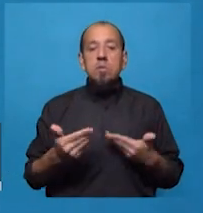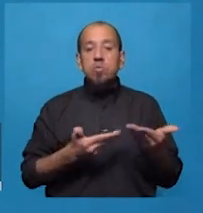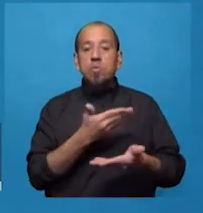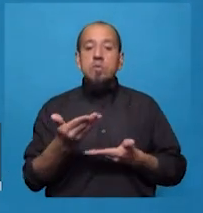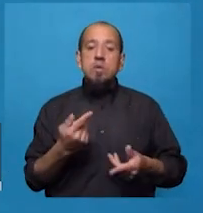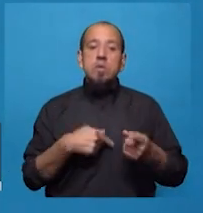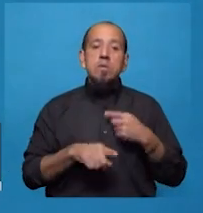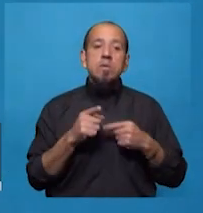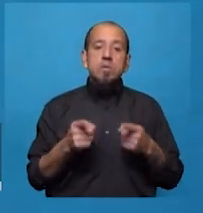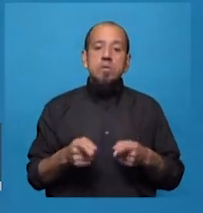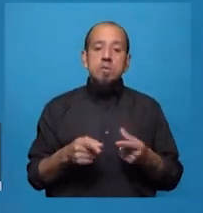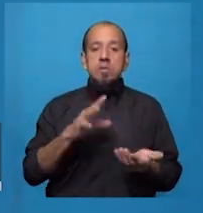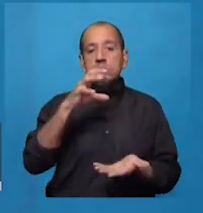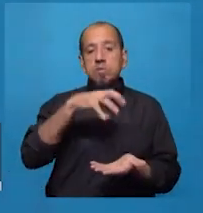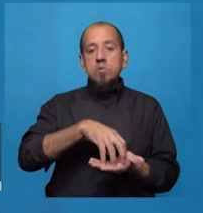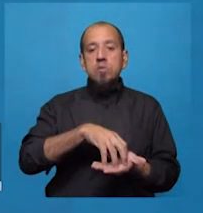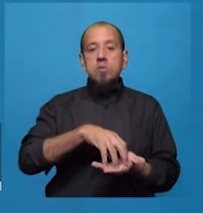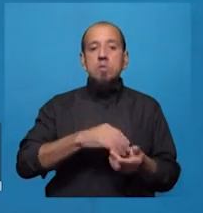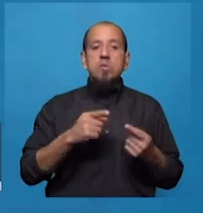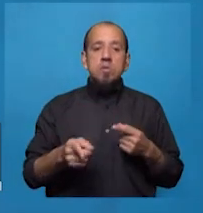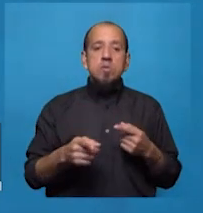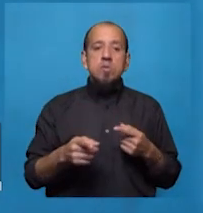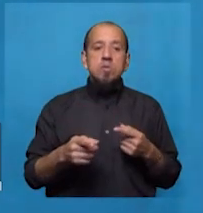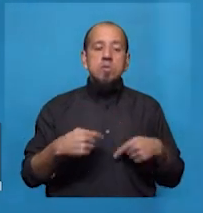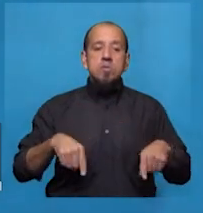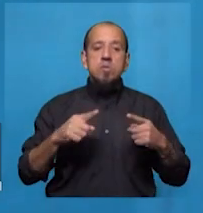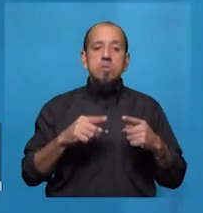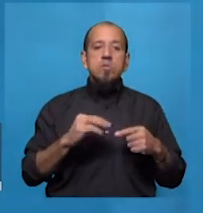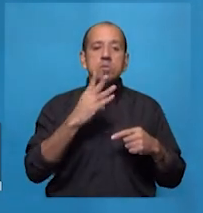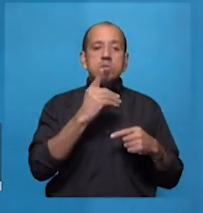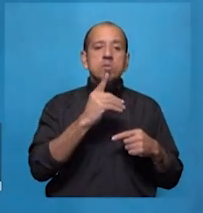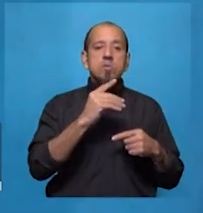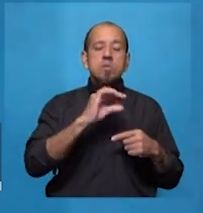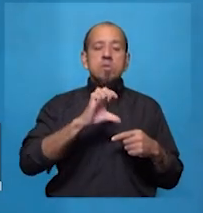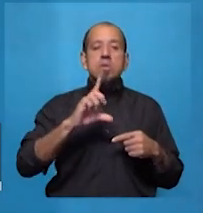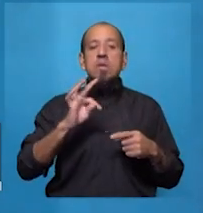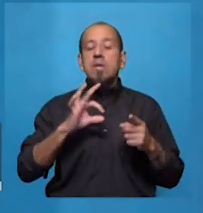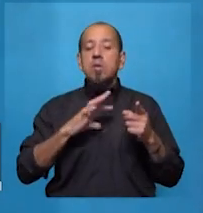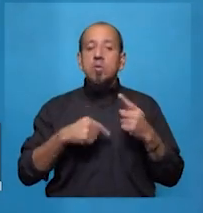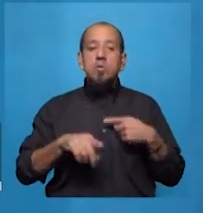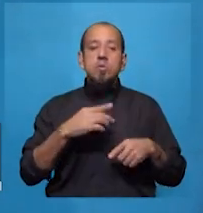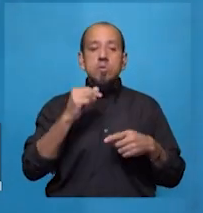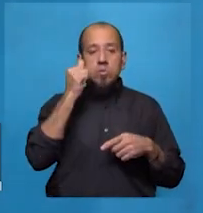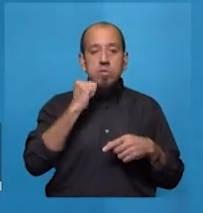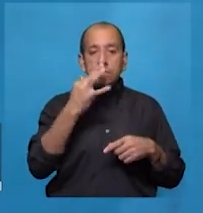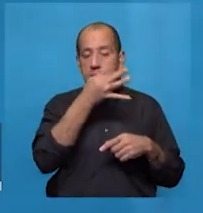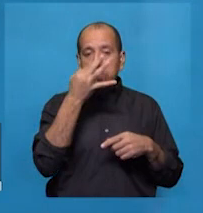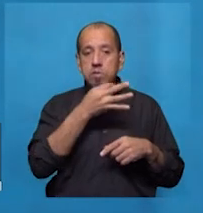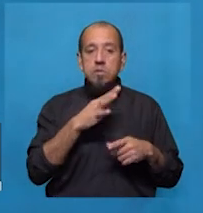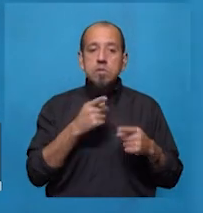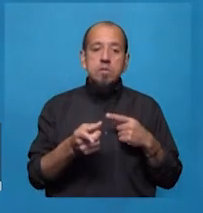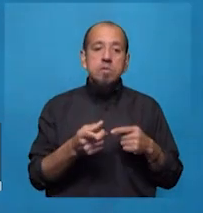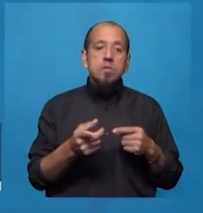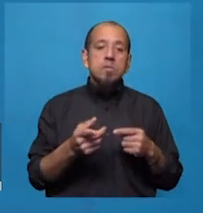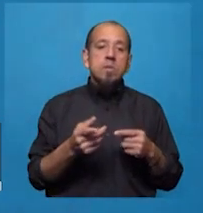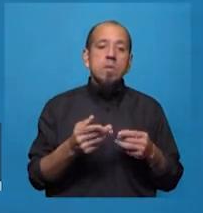Bueno ese lugar nuevamente lo ocupa las fuerzas del delito o el narco u otro tipo de bandas dedicadas al crimen ahí